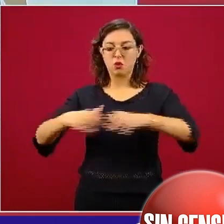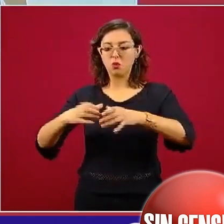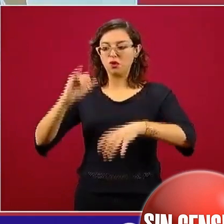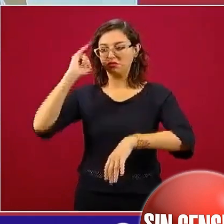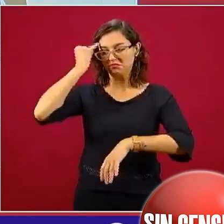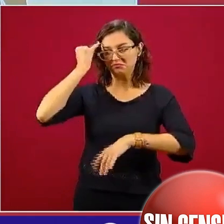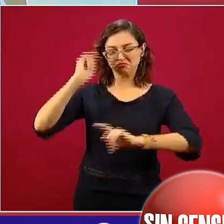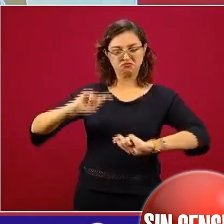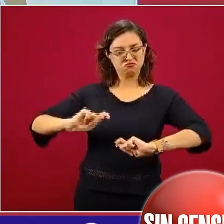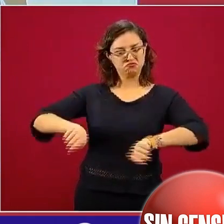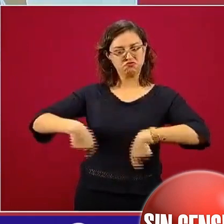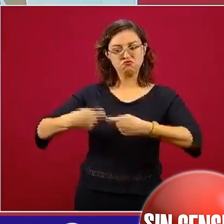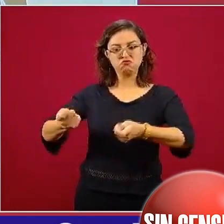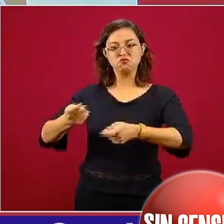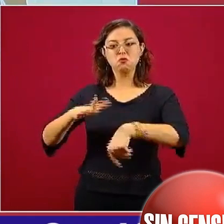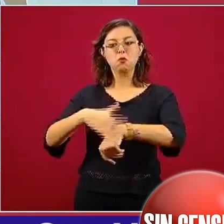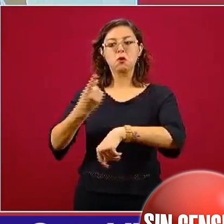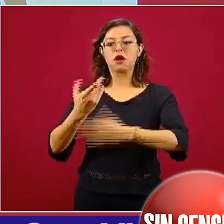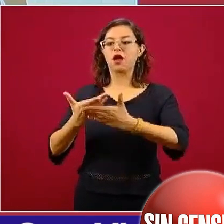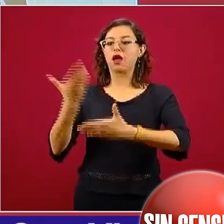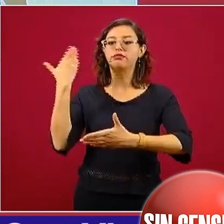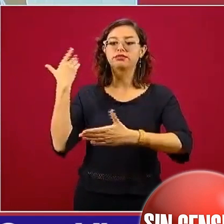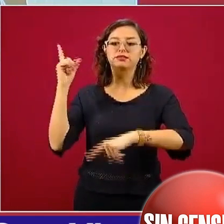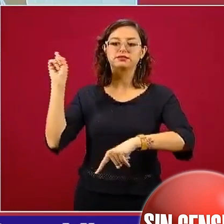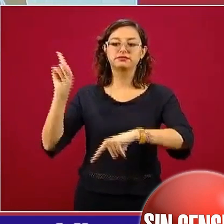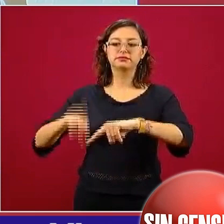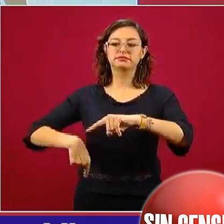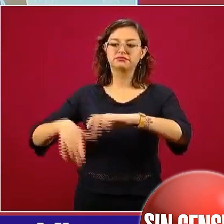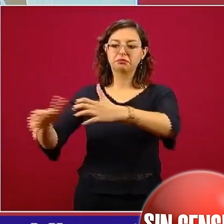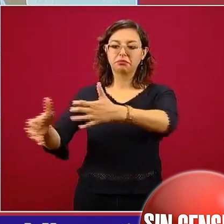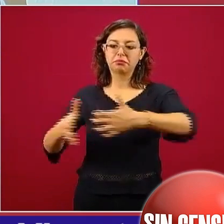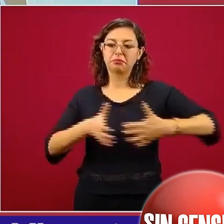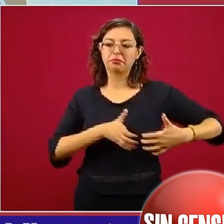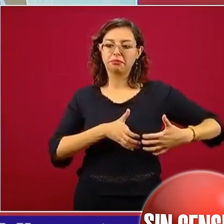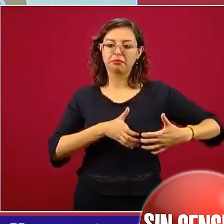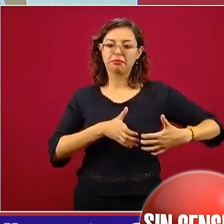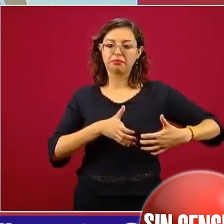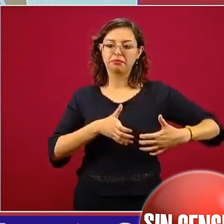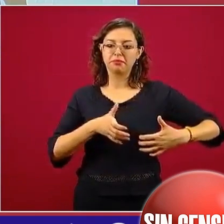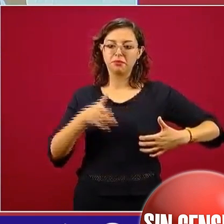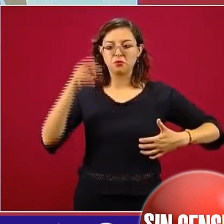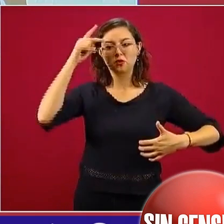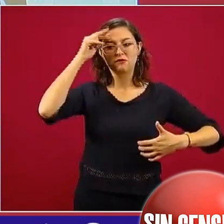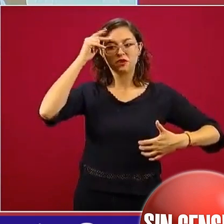tierras comunales que se les habían arrebatado durante el Porfiriato.